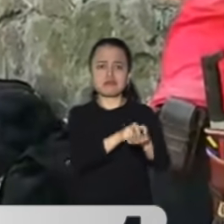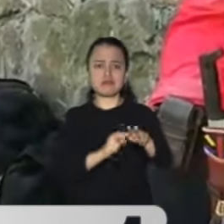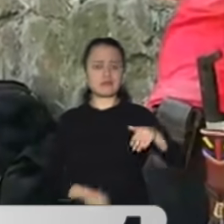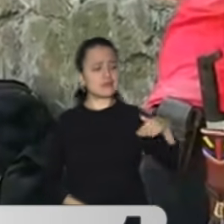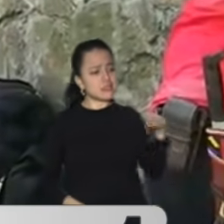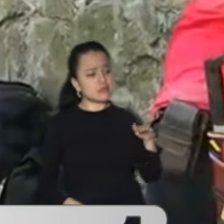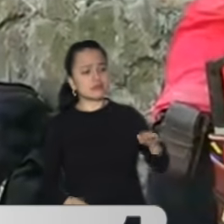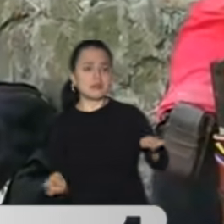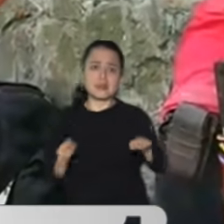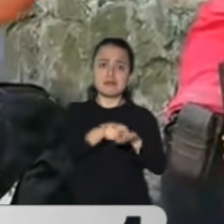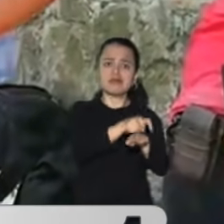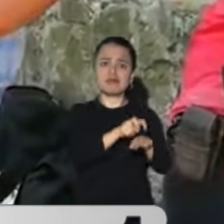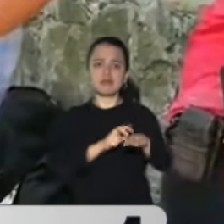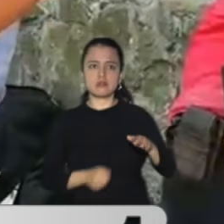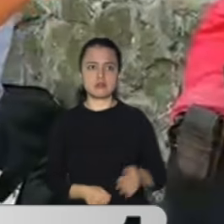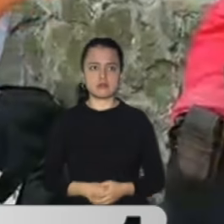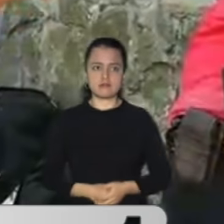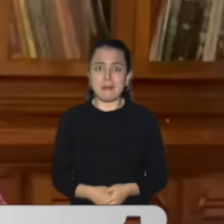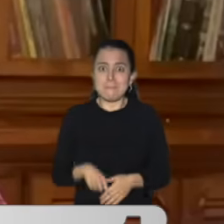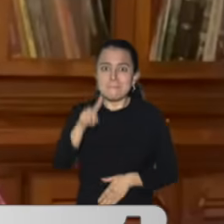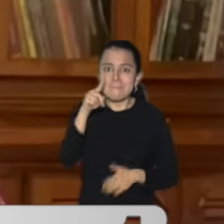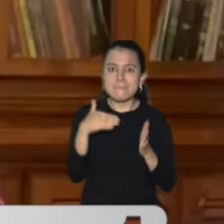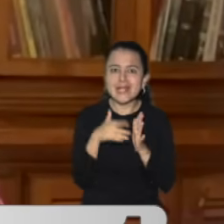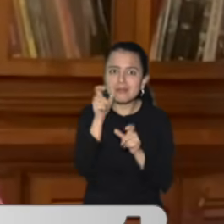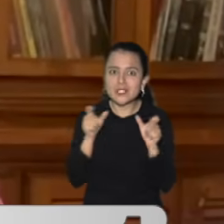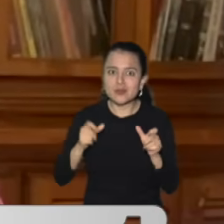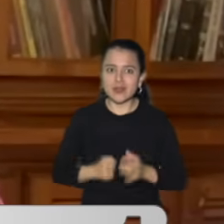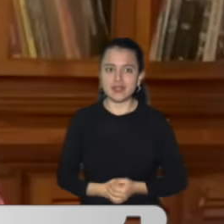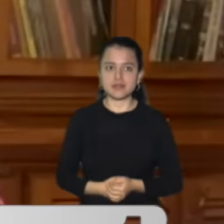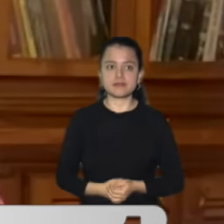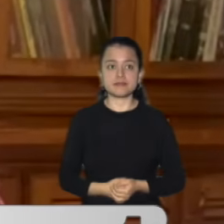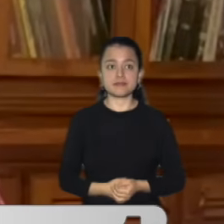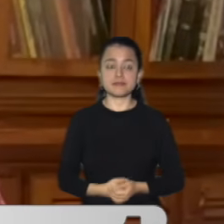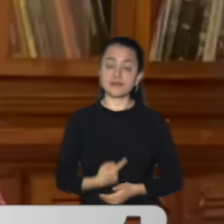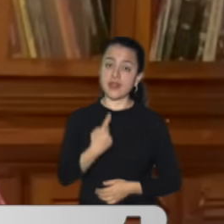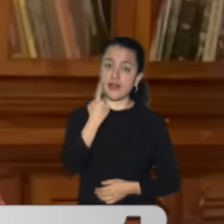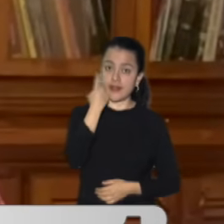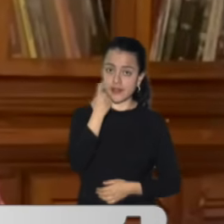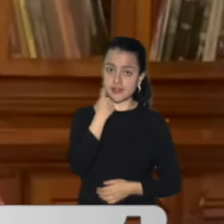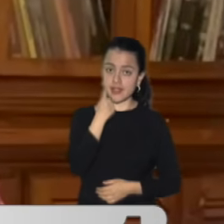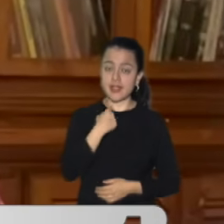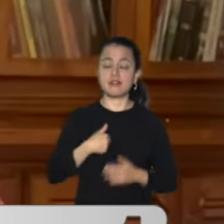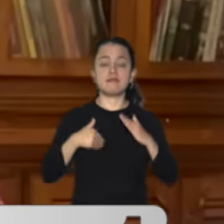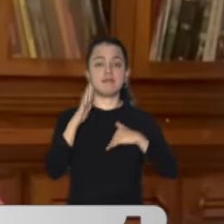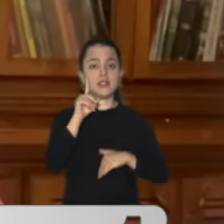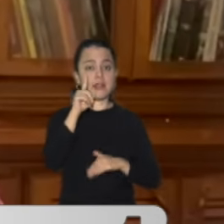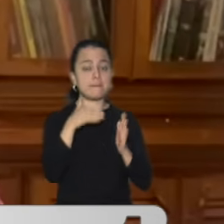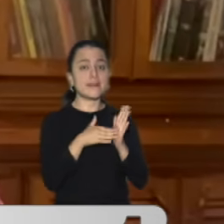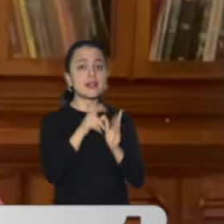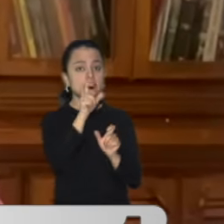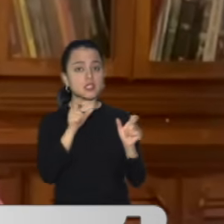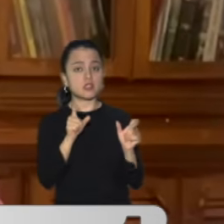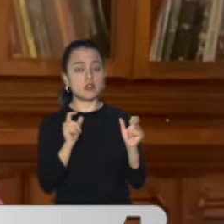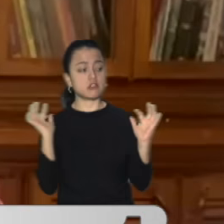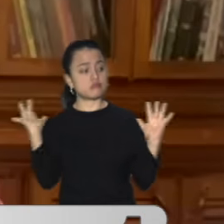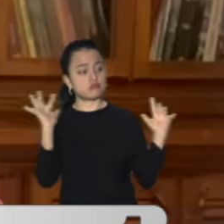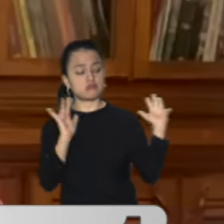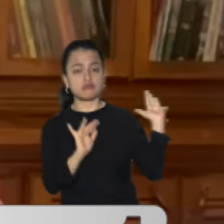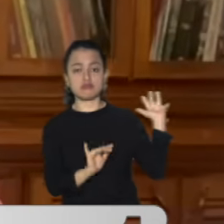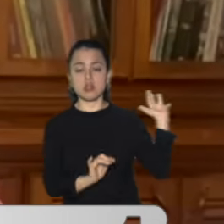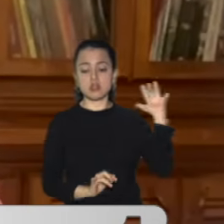cifra puede aumentar. Desde el día de ayer tenemos en Ituango más de 1,000 personas desplazadas,